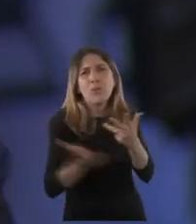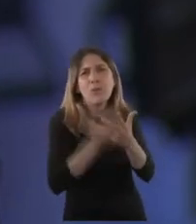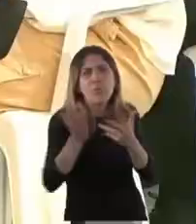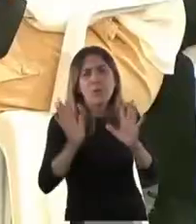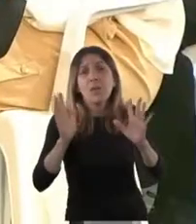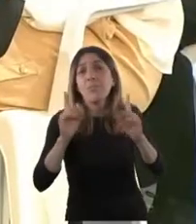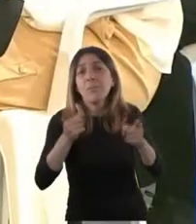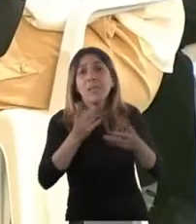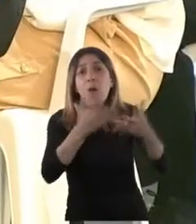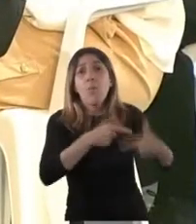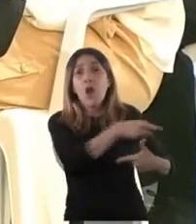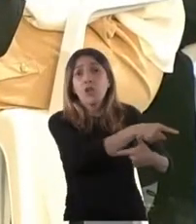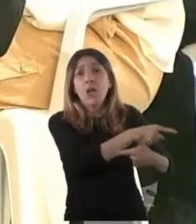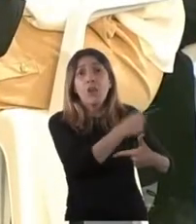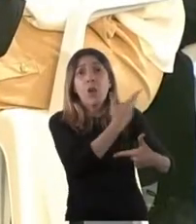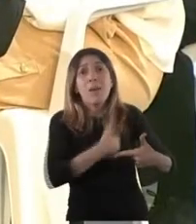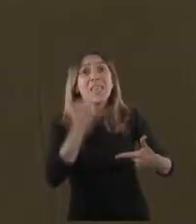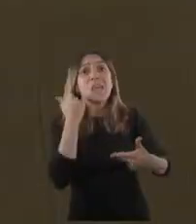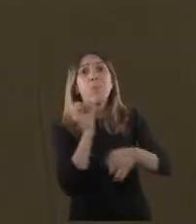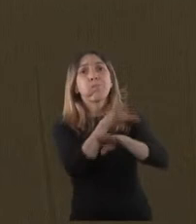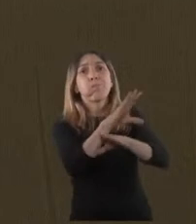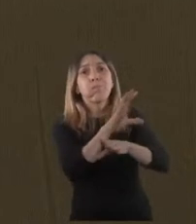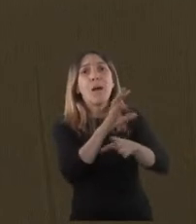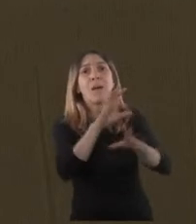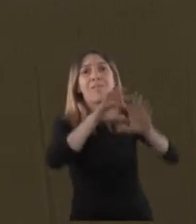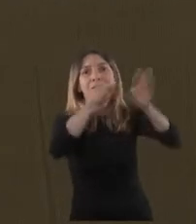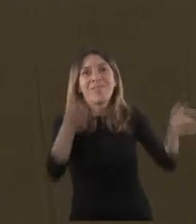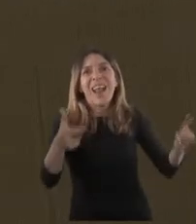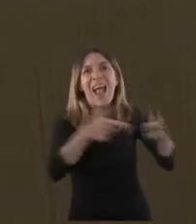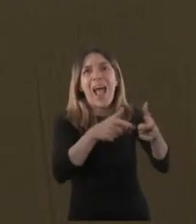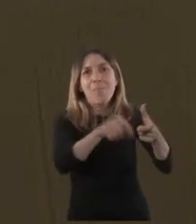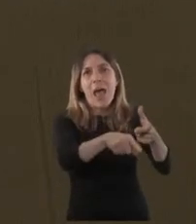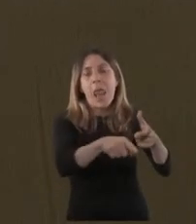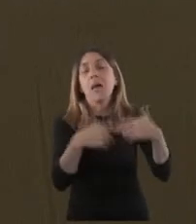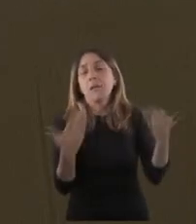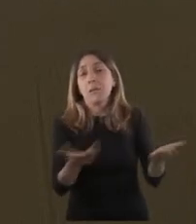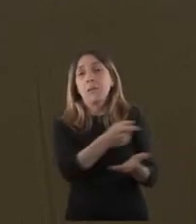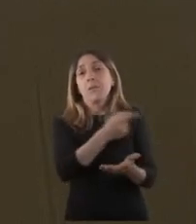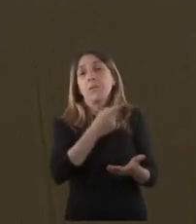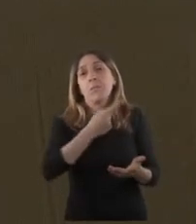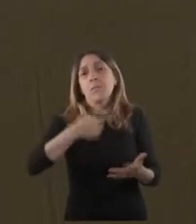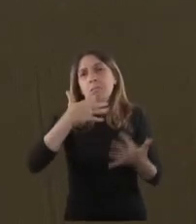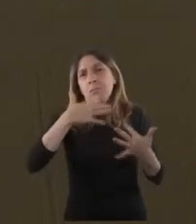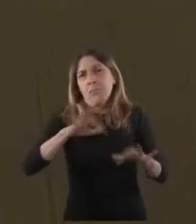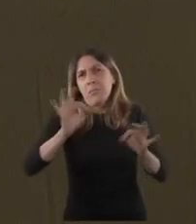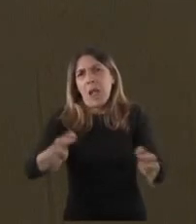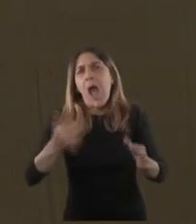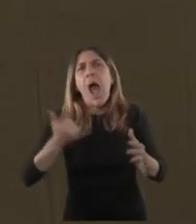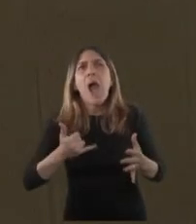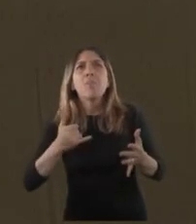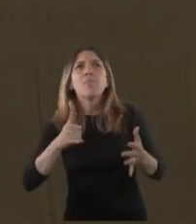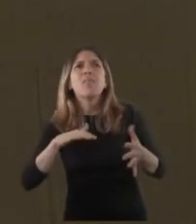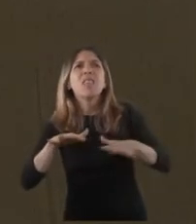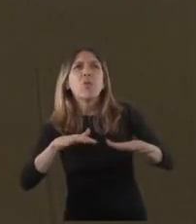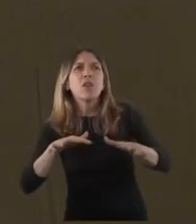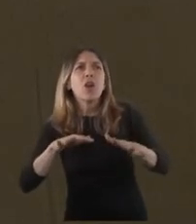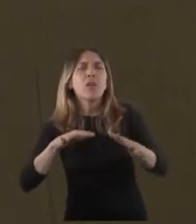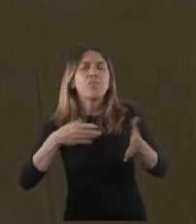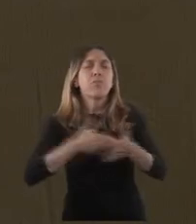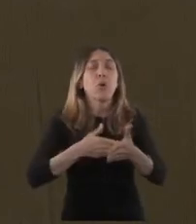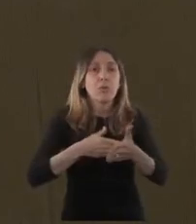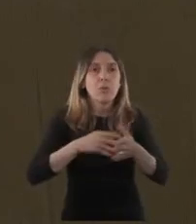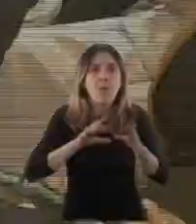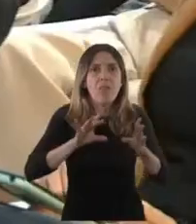el presidente a la Cámara. Y entendemos que hay momentos de coyunturas difíciles, de coyunturas donde